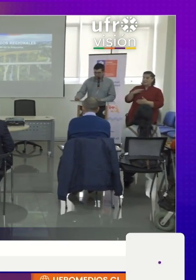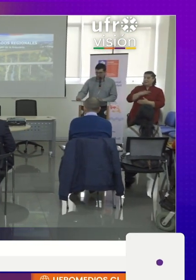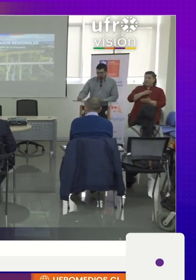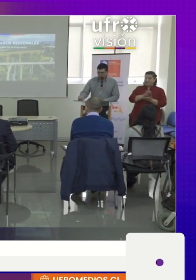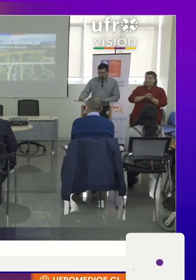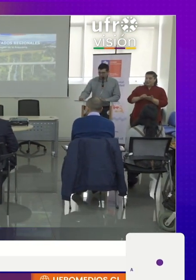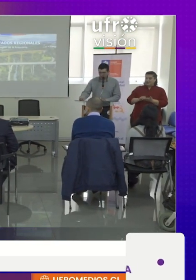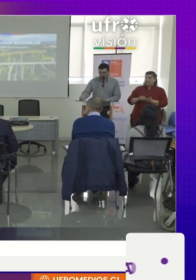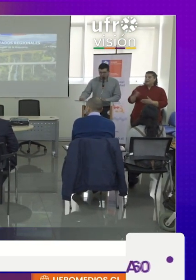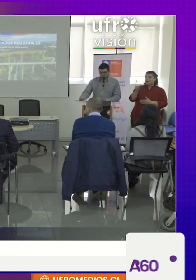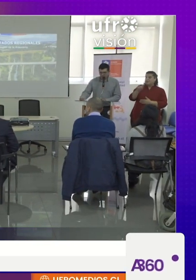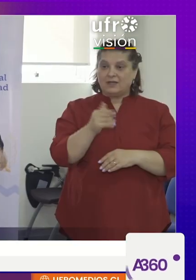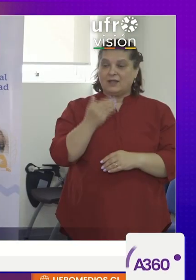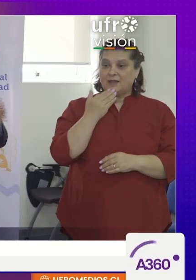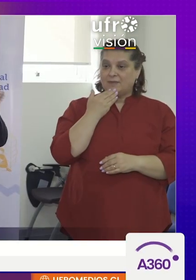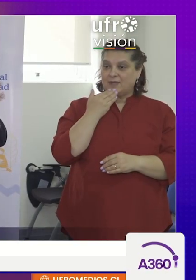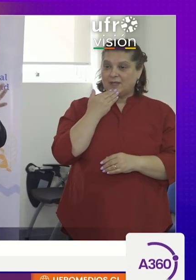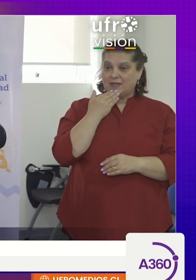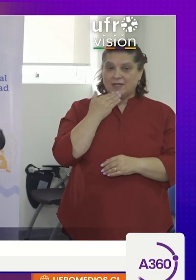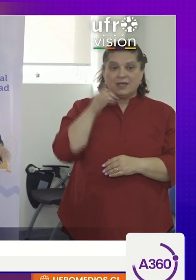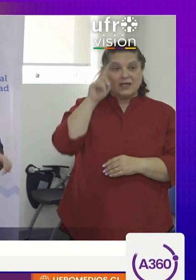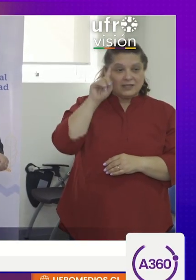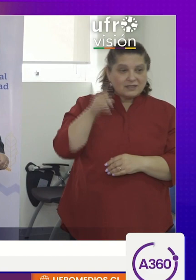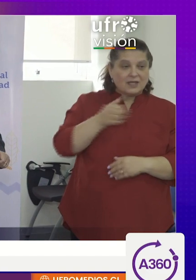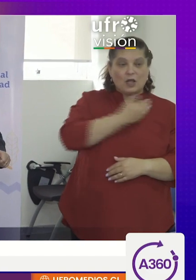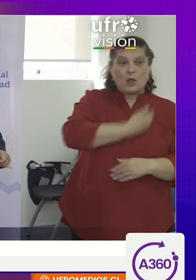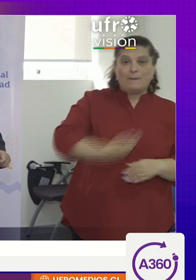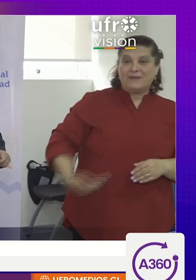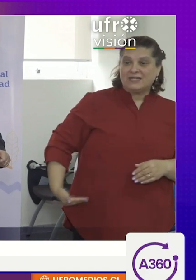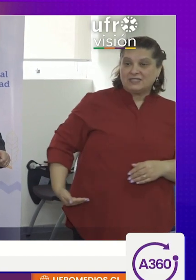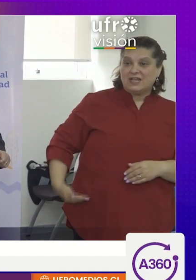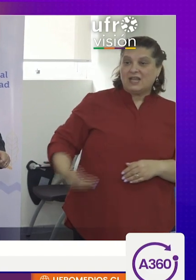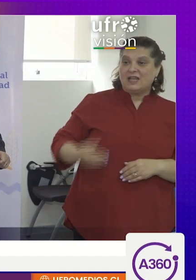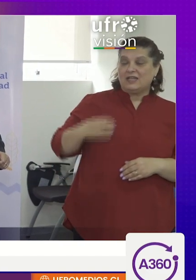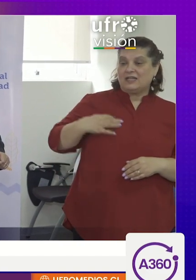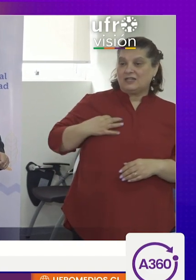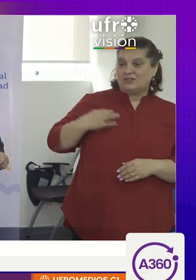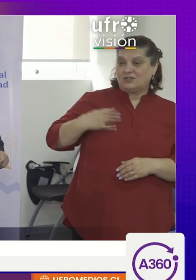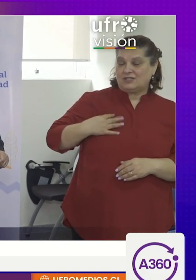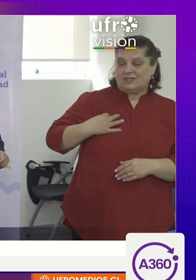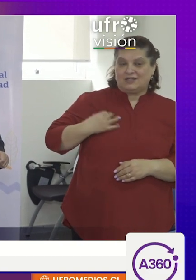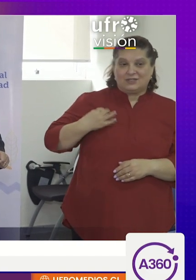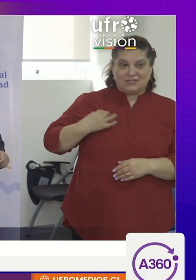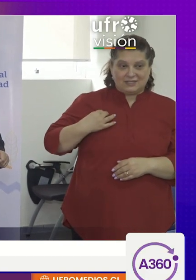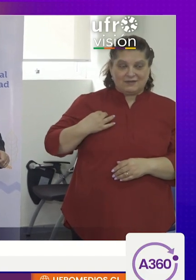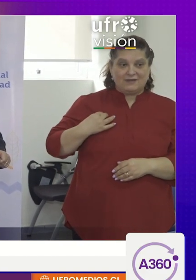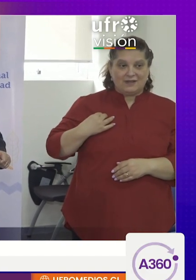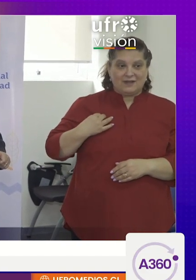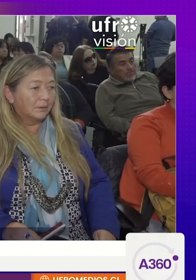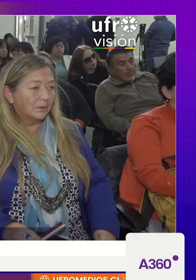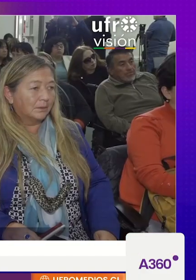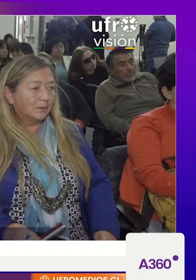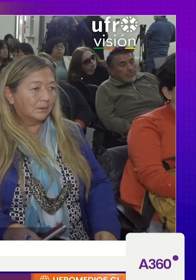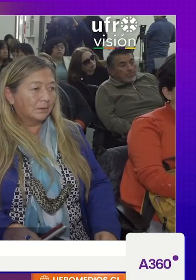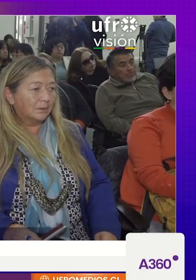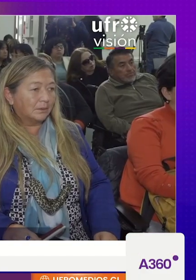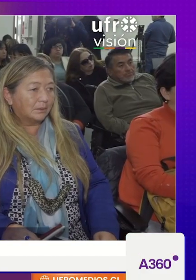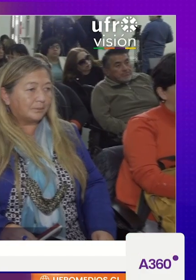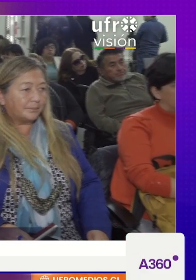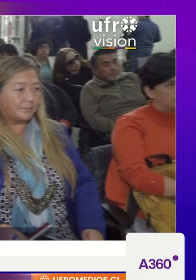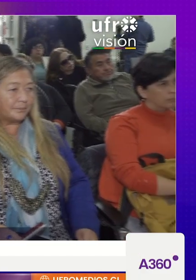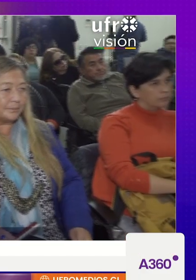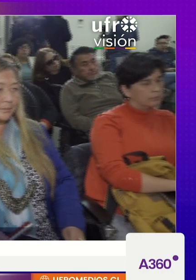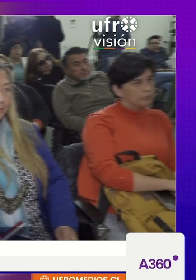cuidadores, necesitamos que aparezcan en el proyecto de constitución también los derechos de las